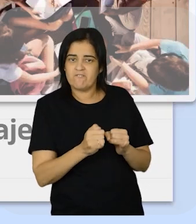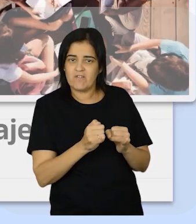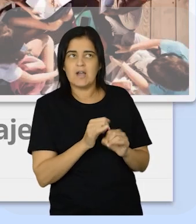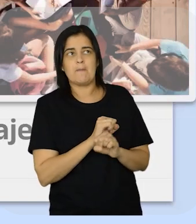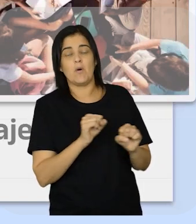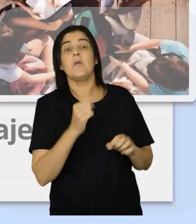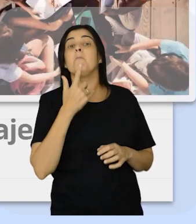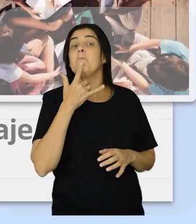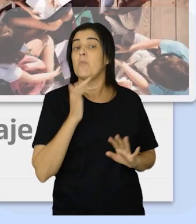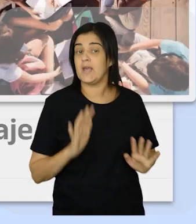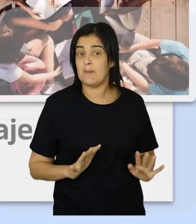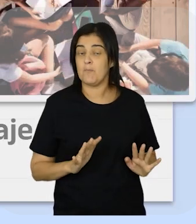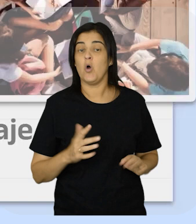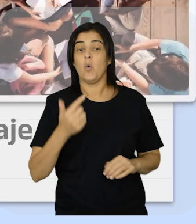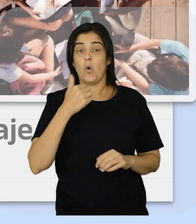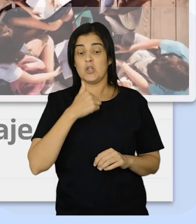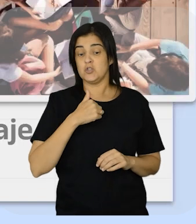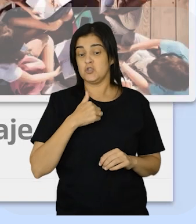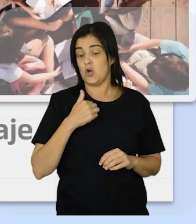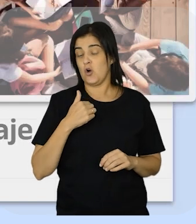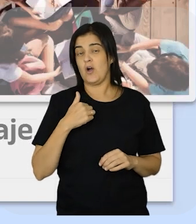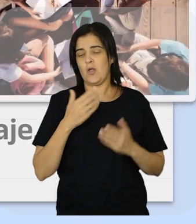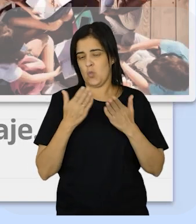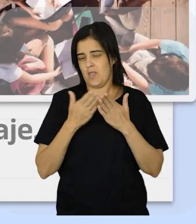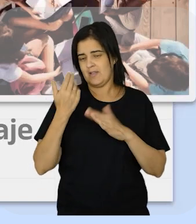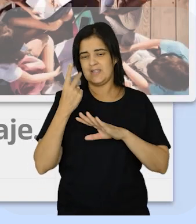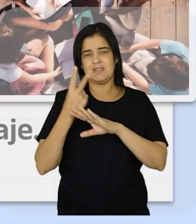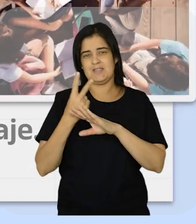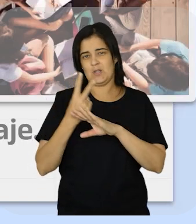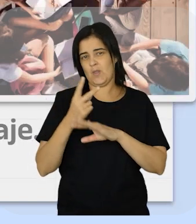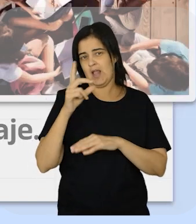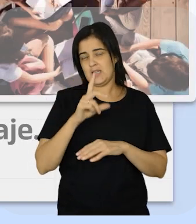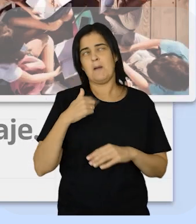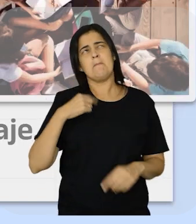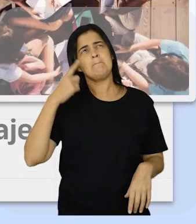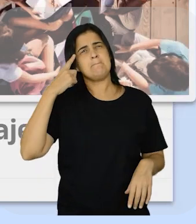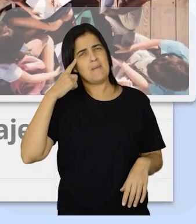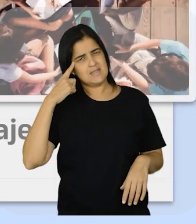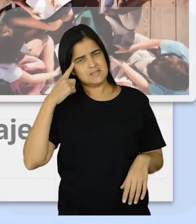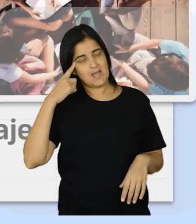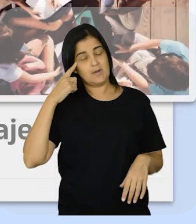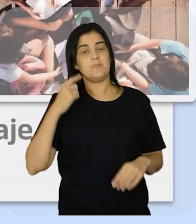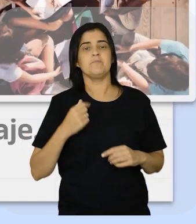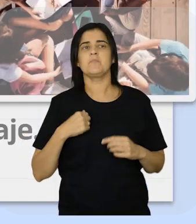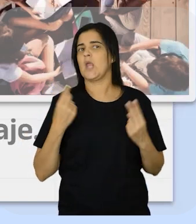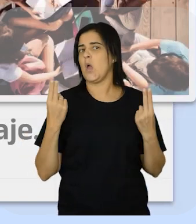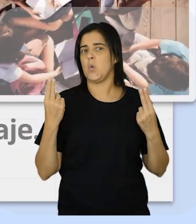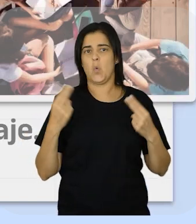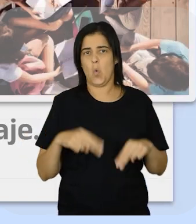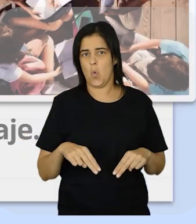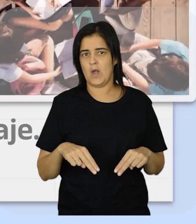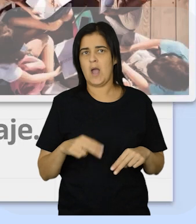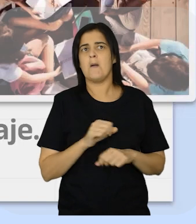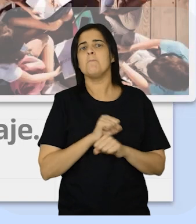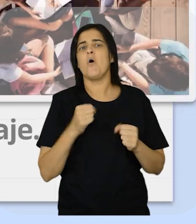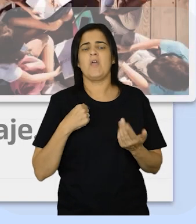les voy a dar un ejemplo. Cuando yo estudiaba en la secundaria, pensaba que nunca